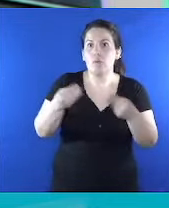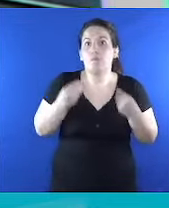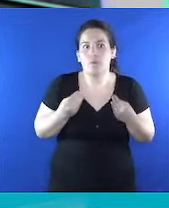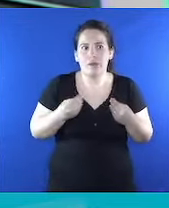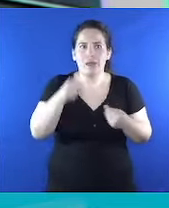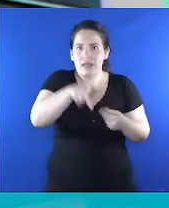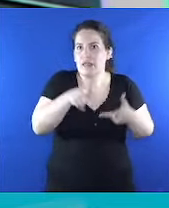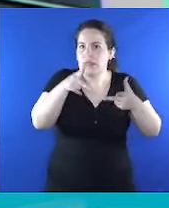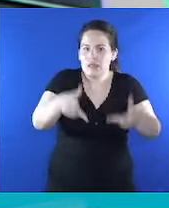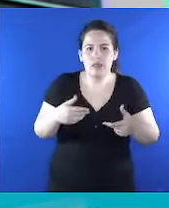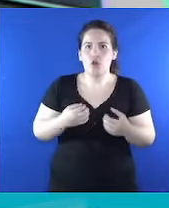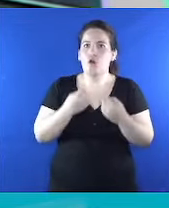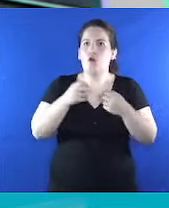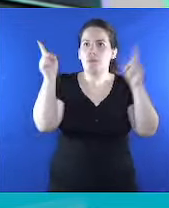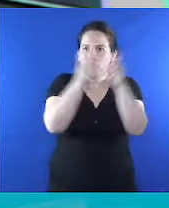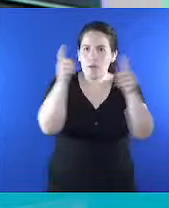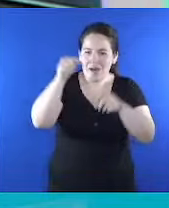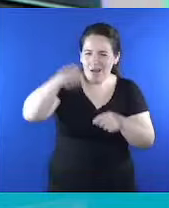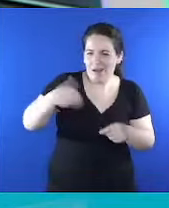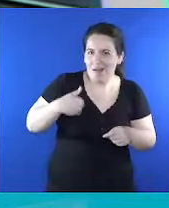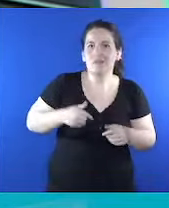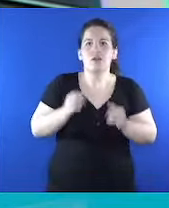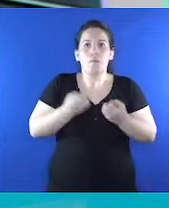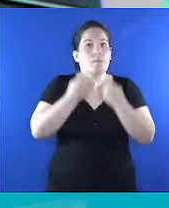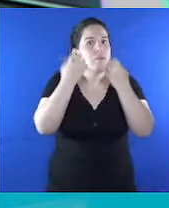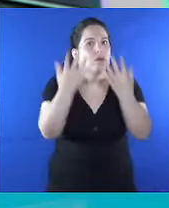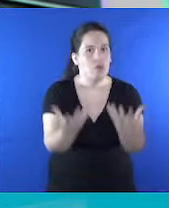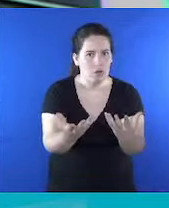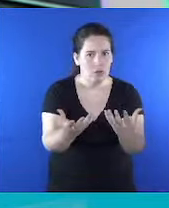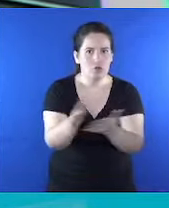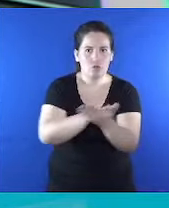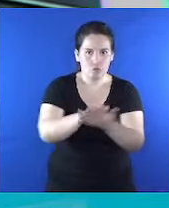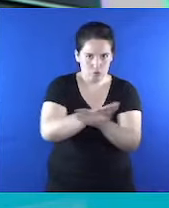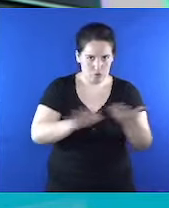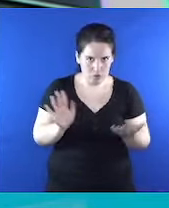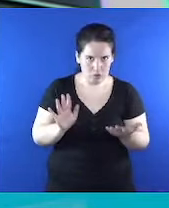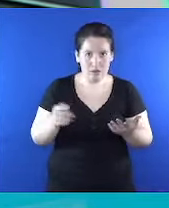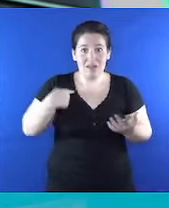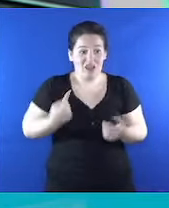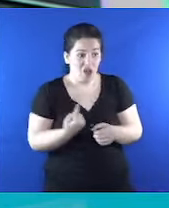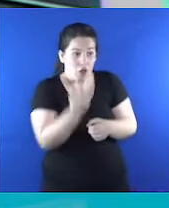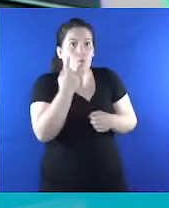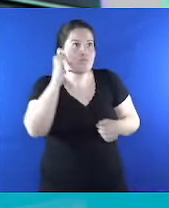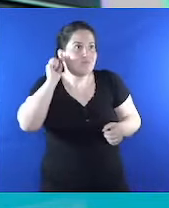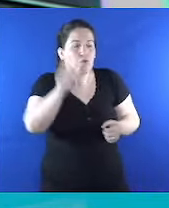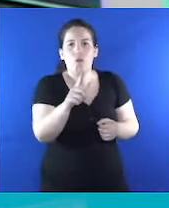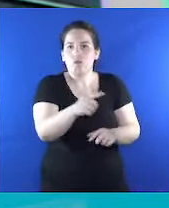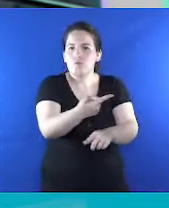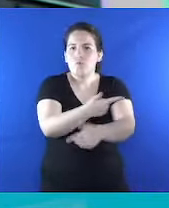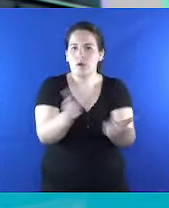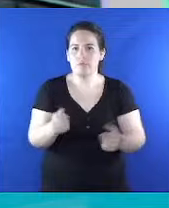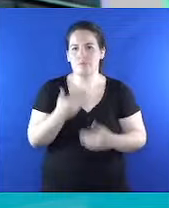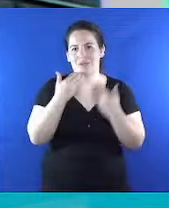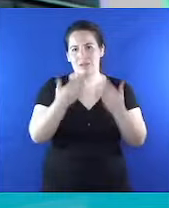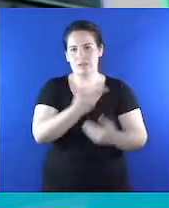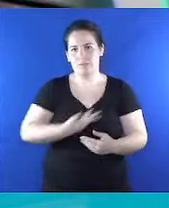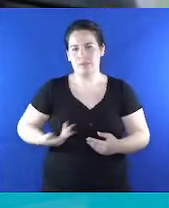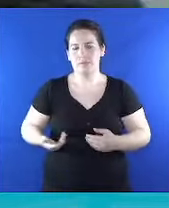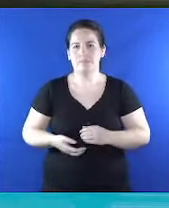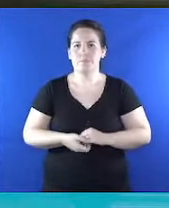mejorar los problemas que nuestro país traía y hasta acá no pueden mostrar un logro o una cuestión que hayan mejorado Muchas gracias